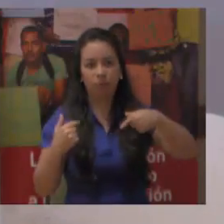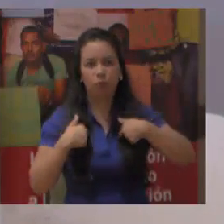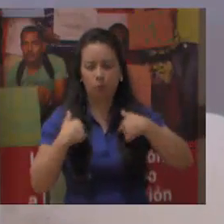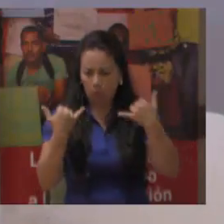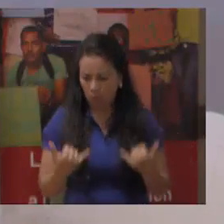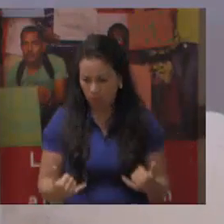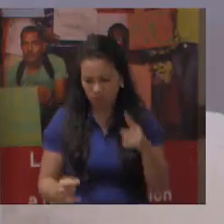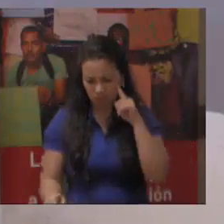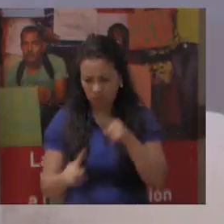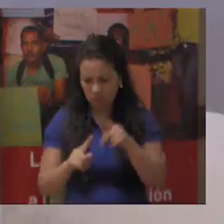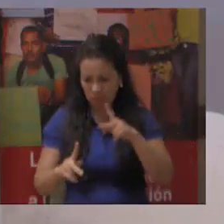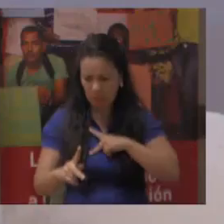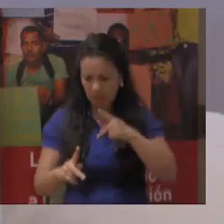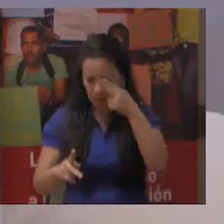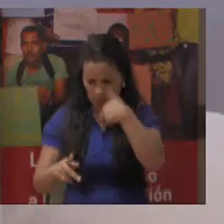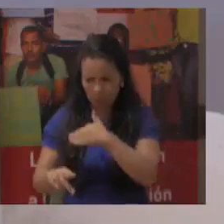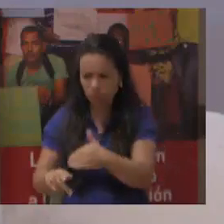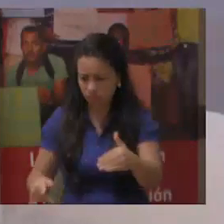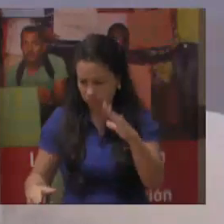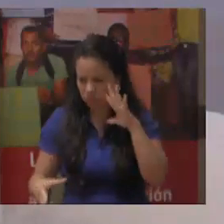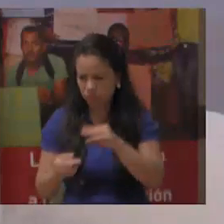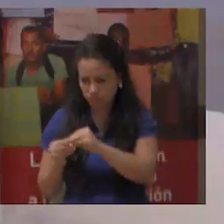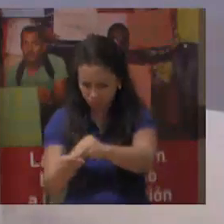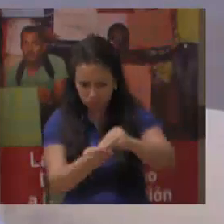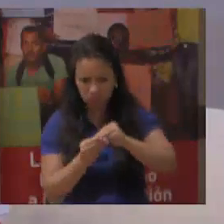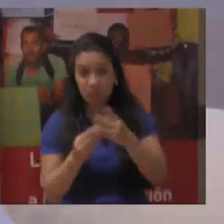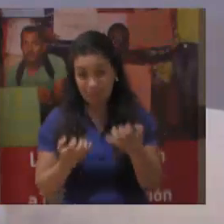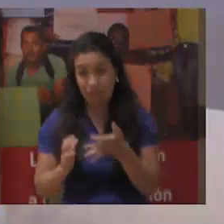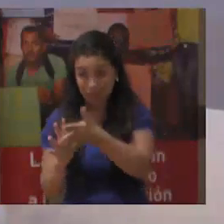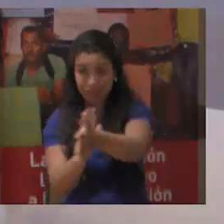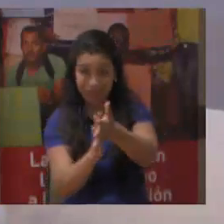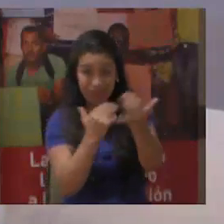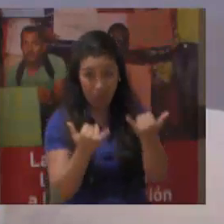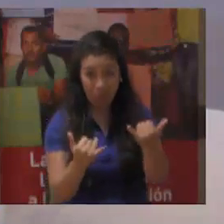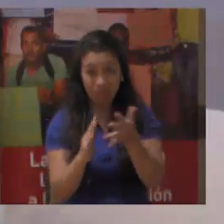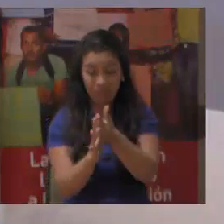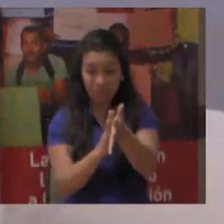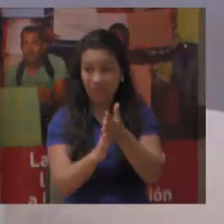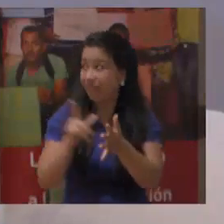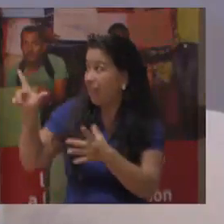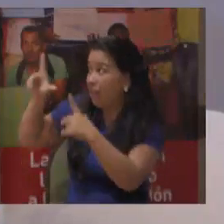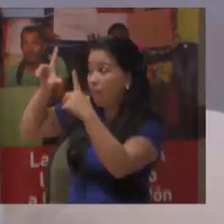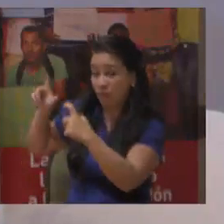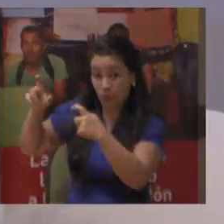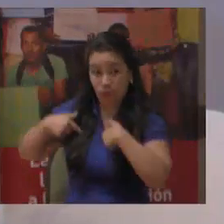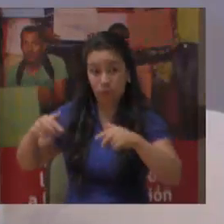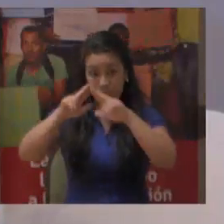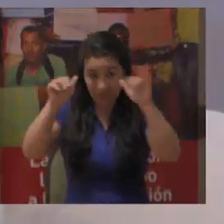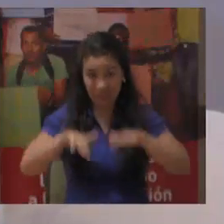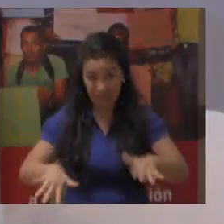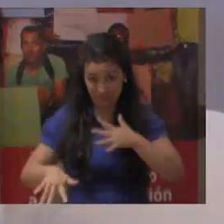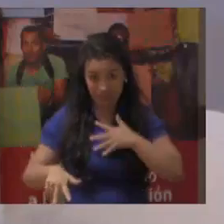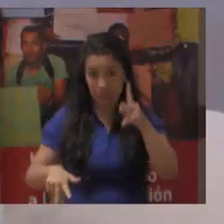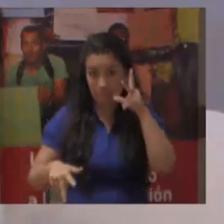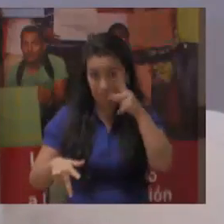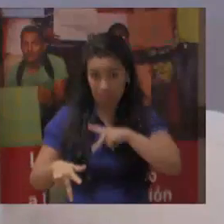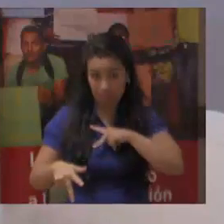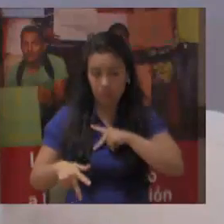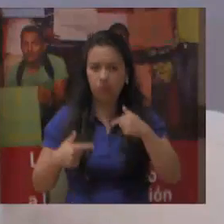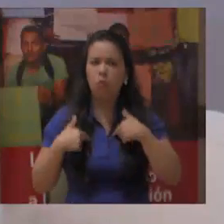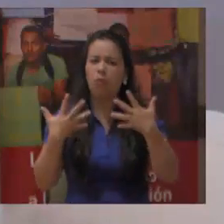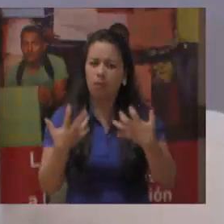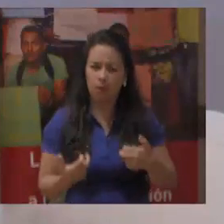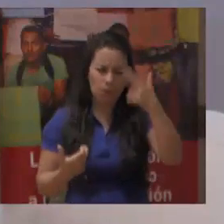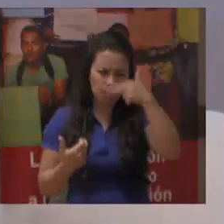como meta personal con mis hijos, y quisiera, porque además así esa es la foto de una de mis redes sociales, y yo quiero que mis